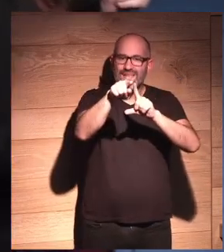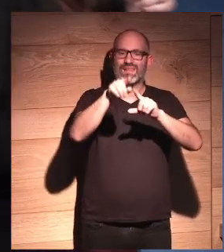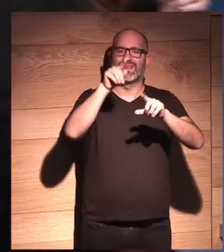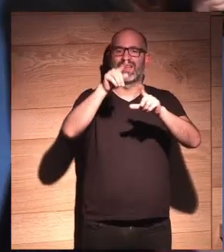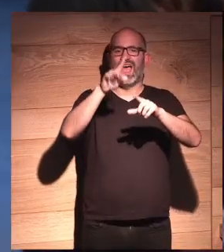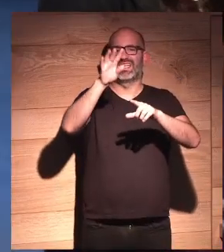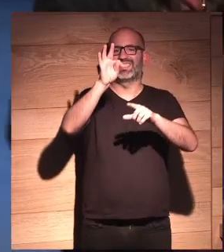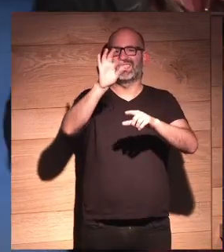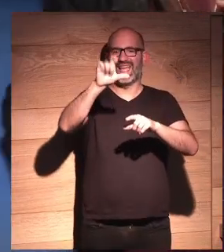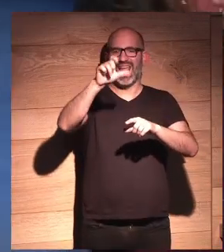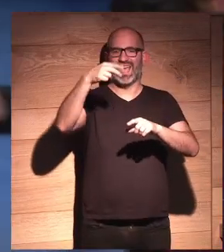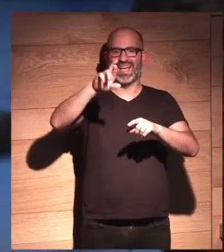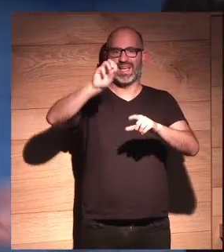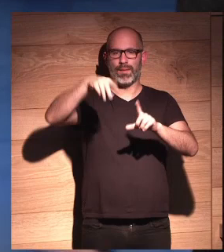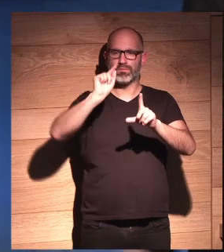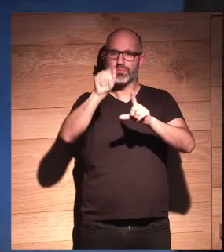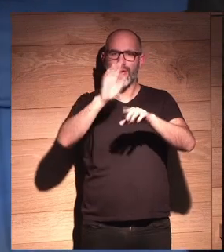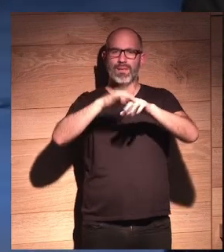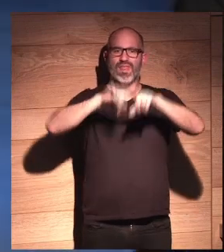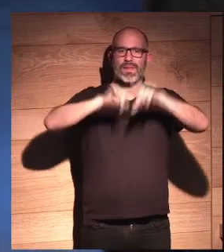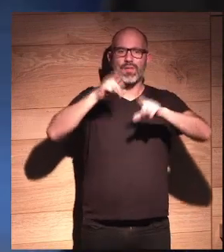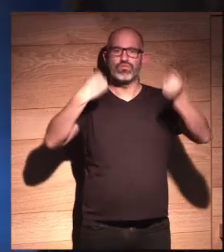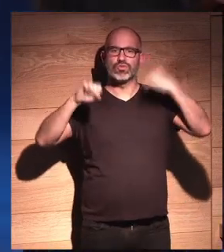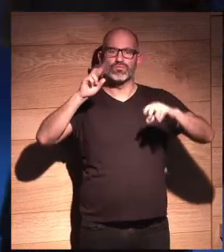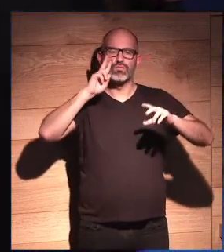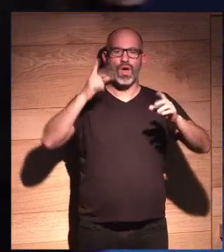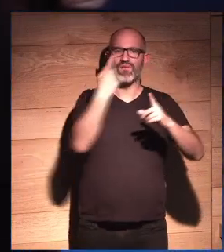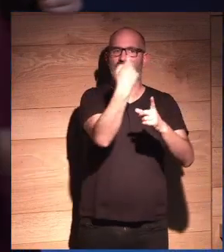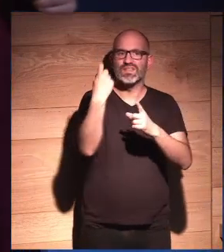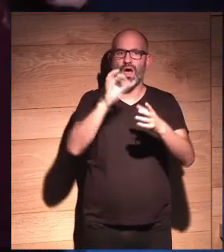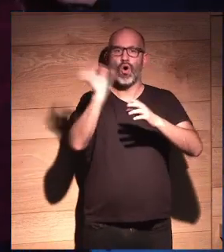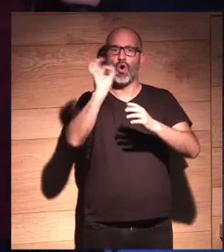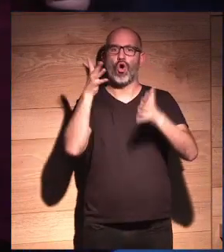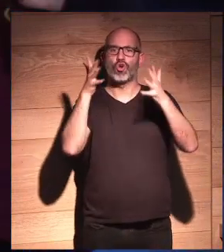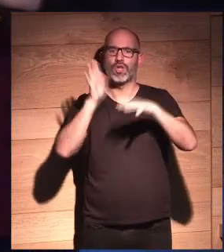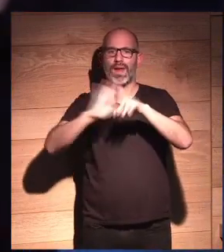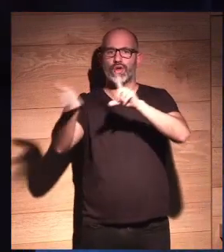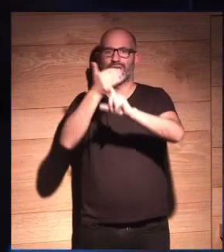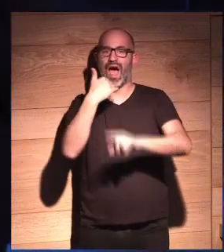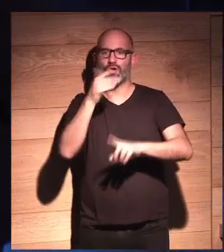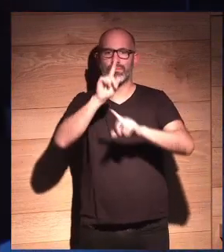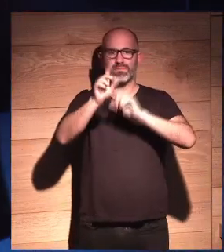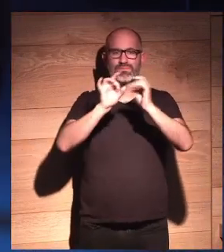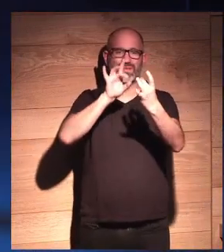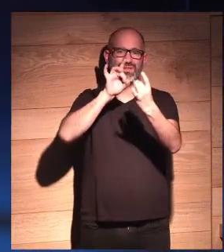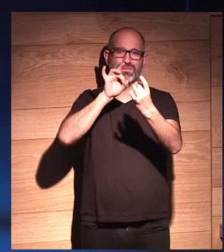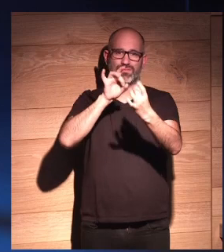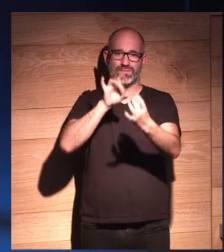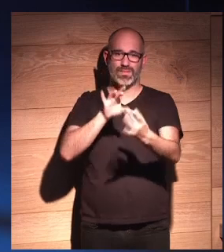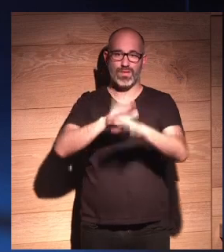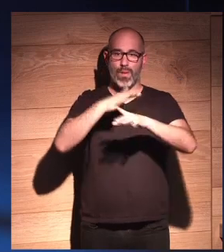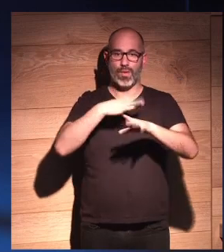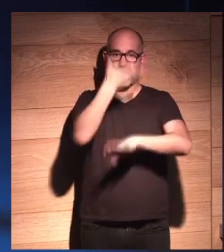nos ayudamos en proyectos. Por ejemplo, si buscamos actores o si de repente necesitamos consejos sobre cómo encontrar algo, lo preguntamos ahí. Y solo tenéis